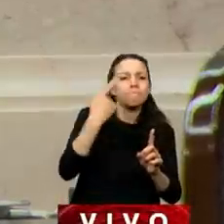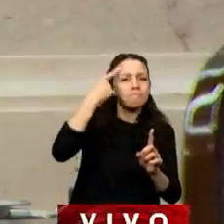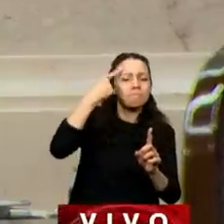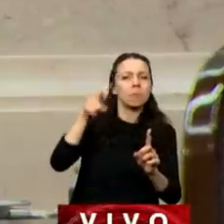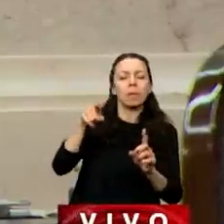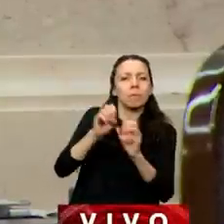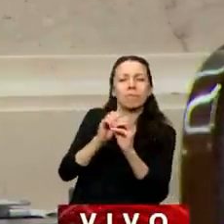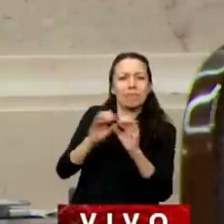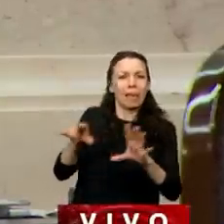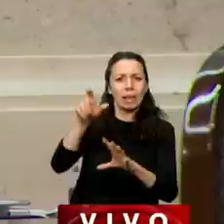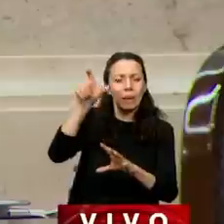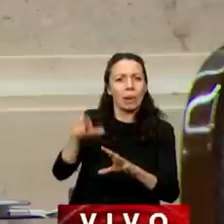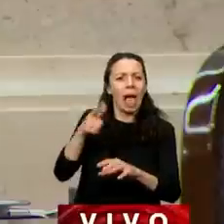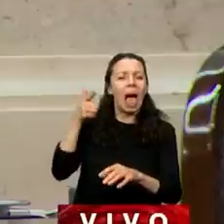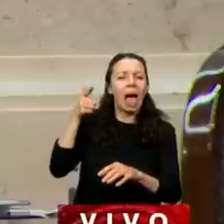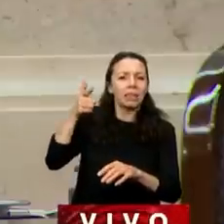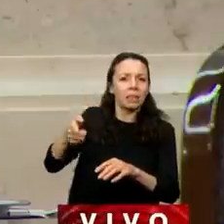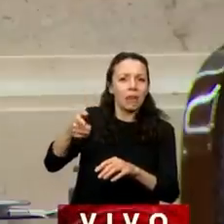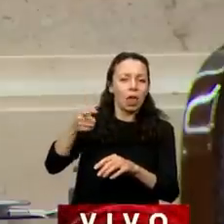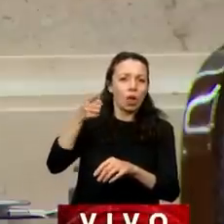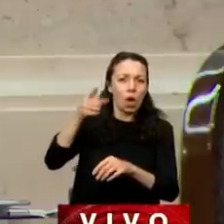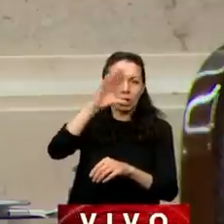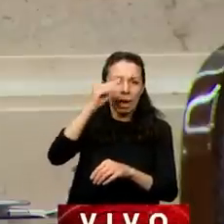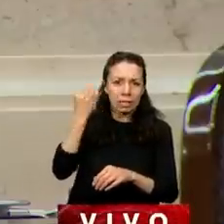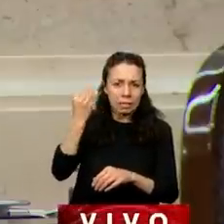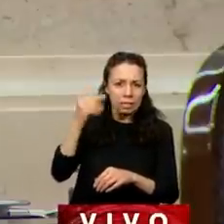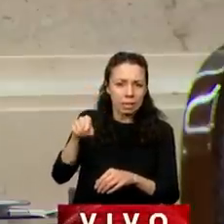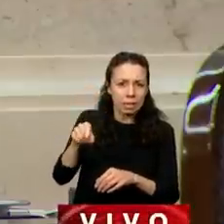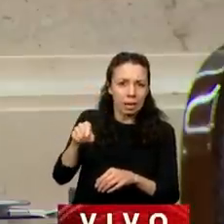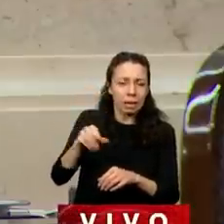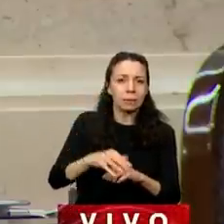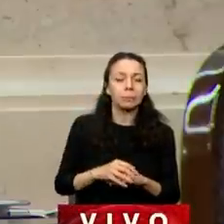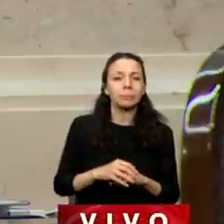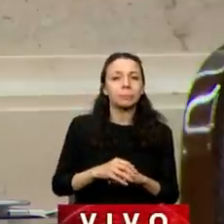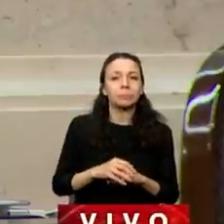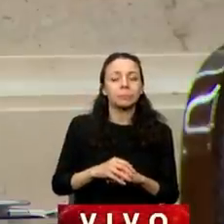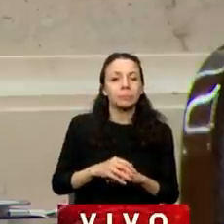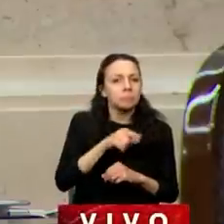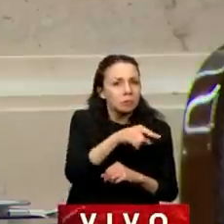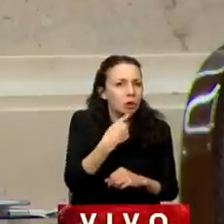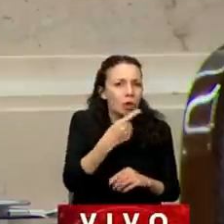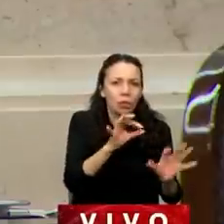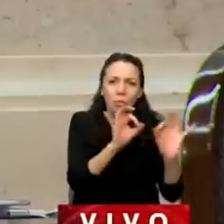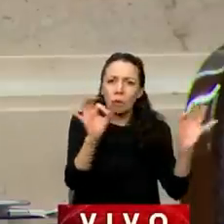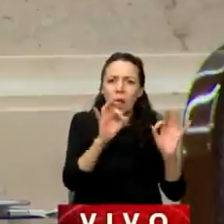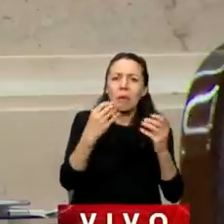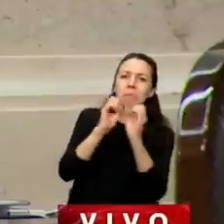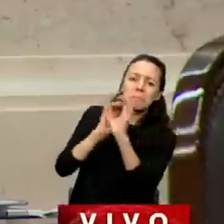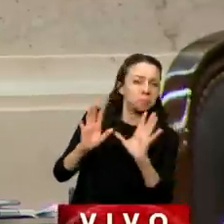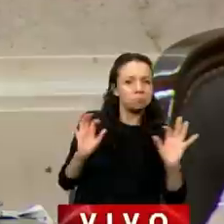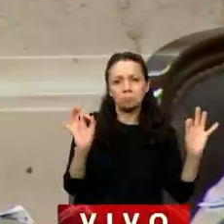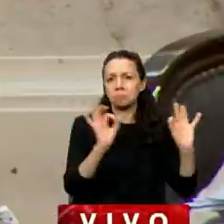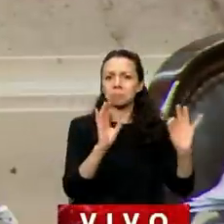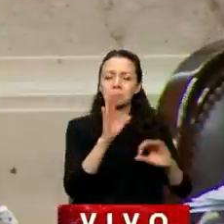contra nuestra querida Cristina Fernández de Kirchner. Entonces, creo que